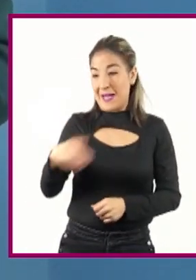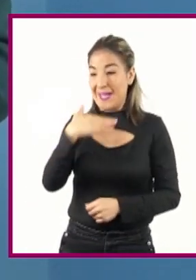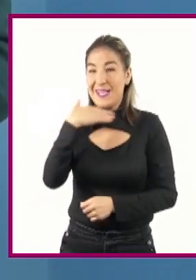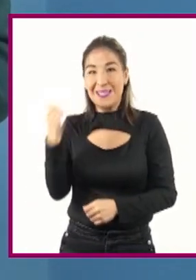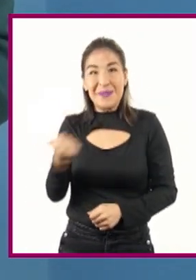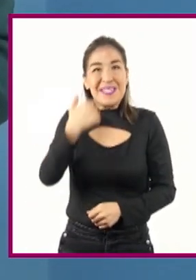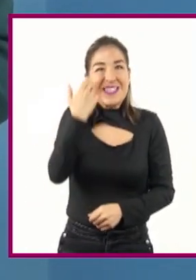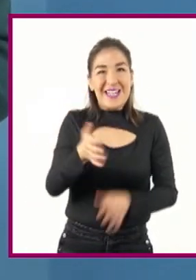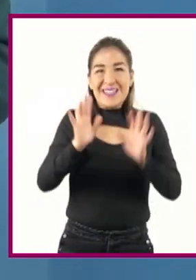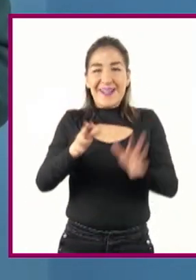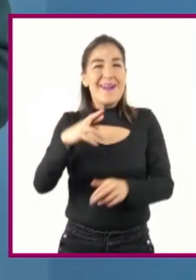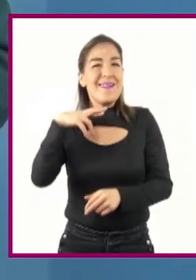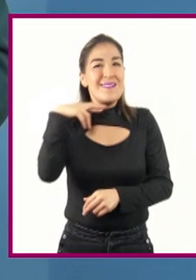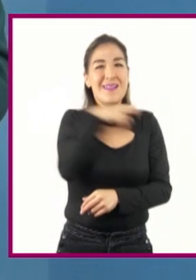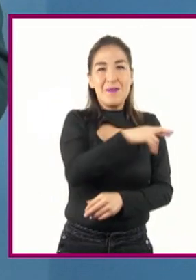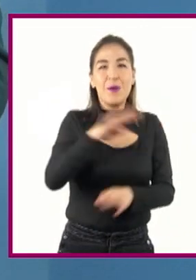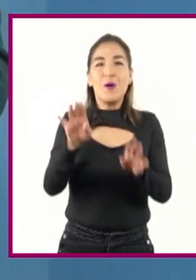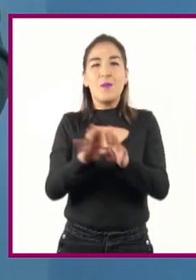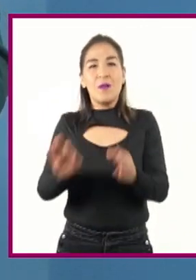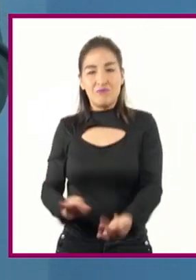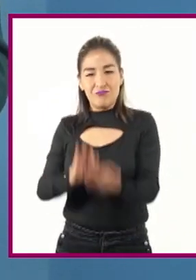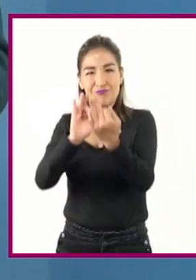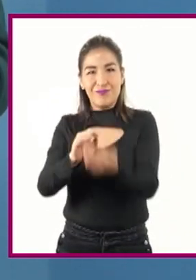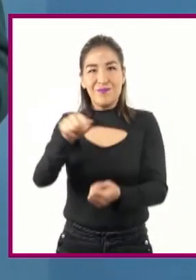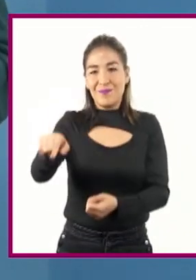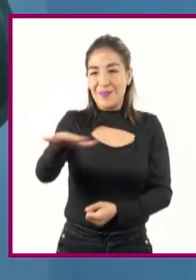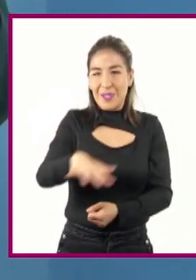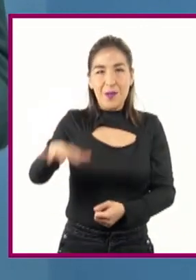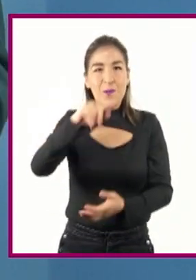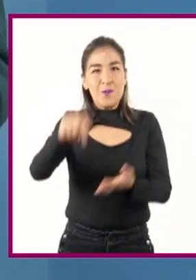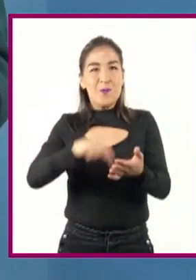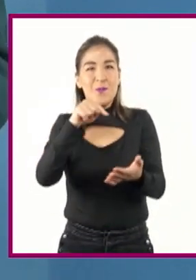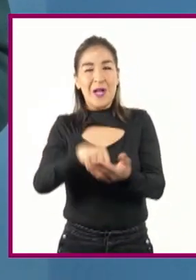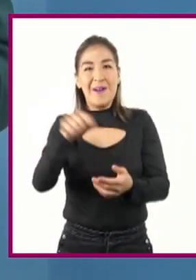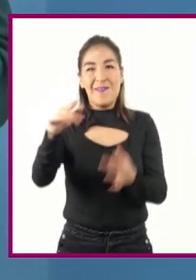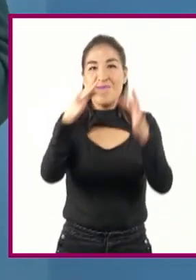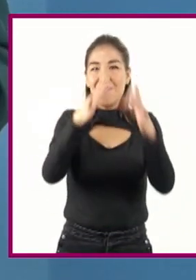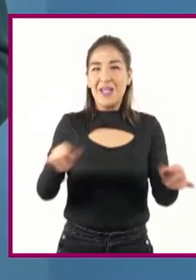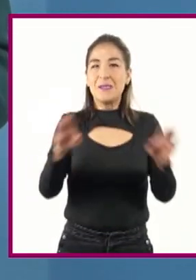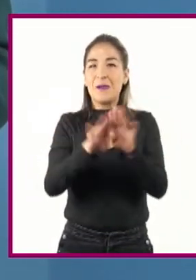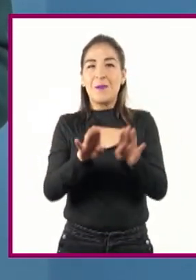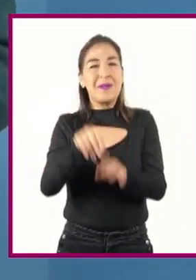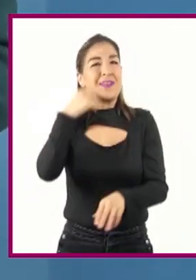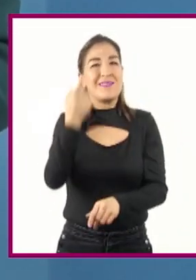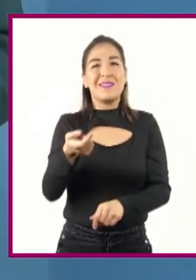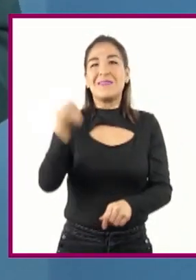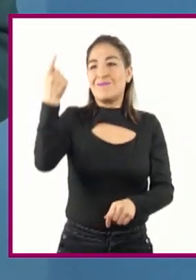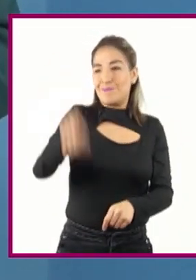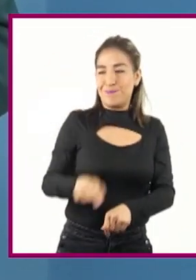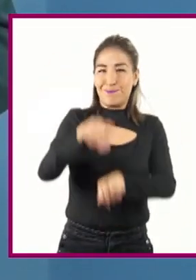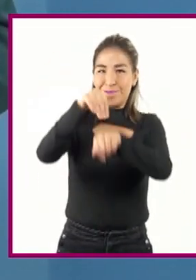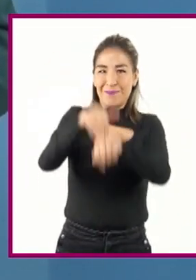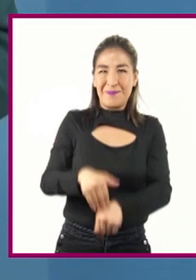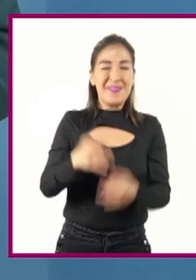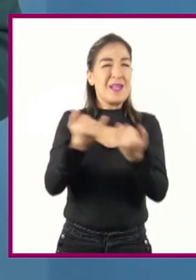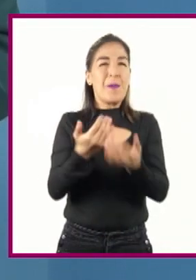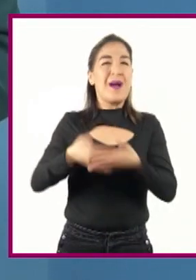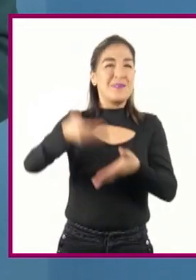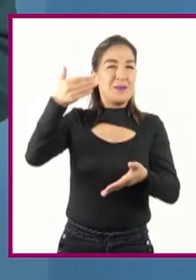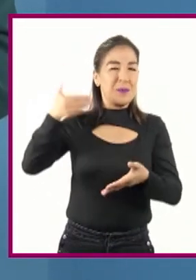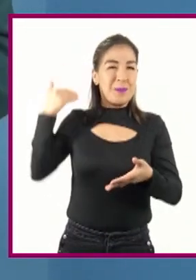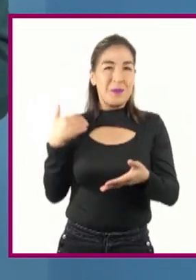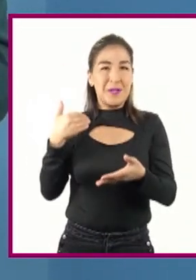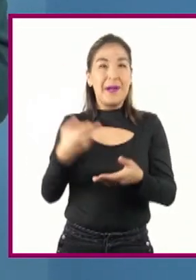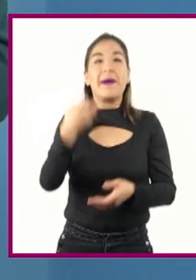dominar rápidamente el frente occidental y someter a Francia como lo había hecho décadas atrás,